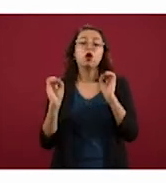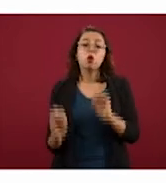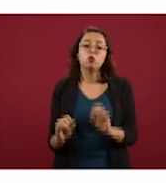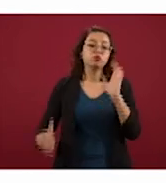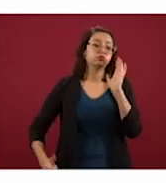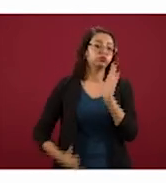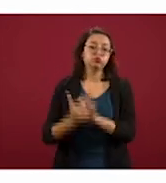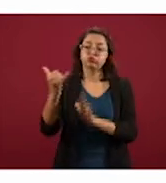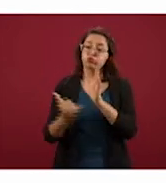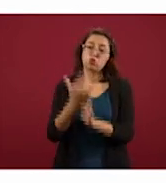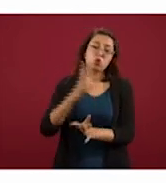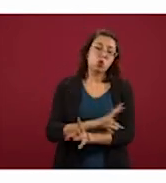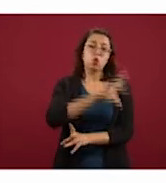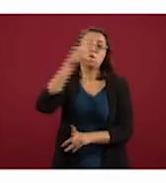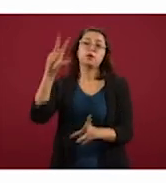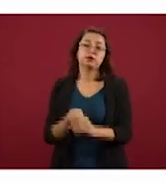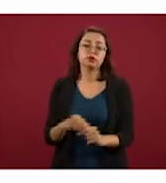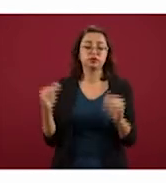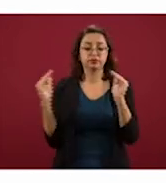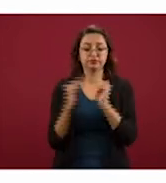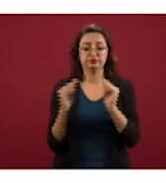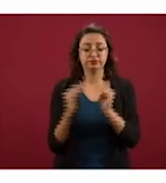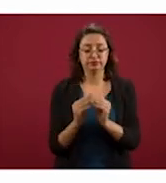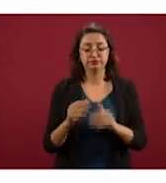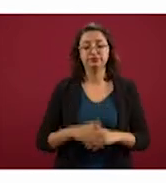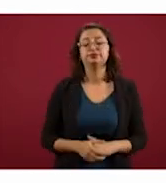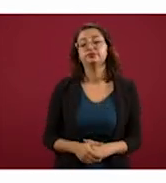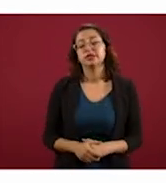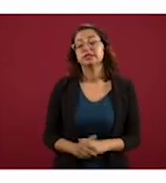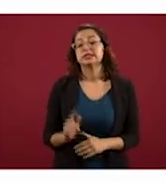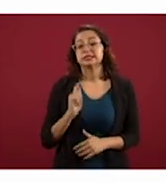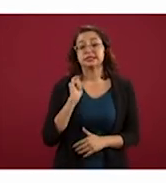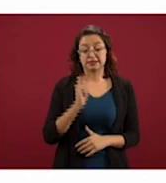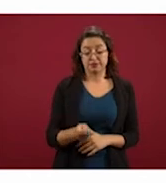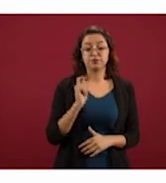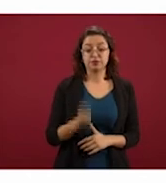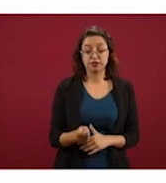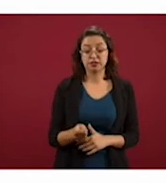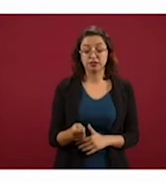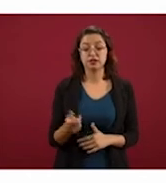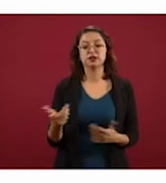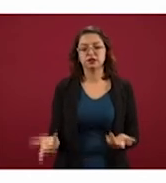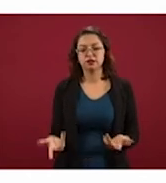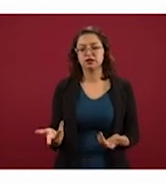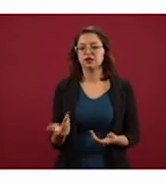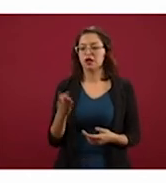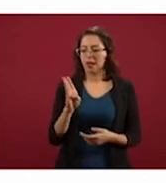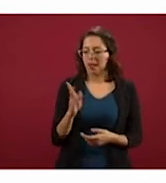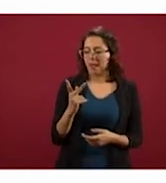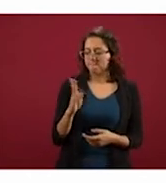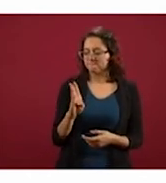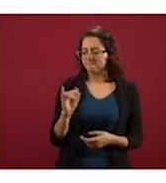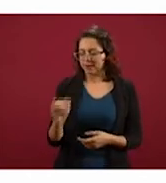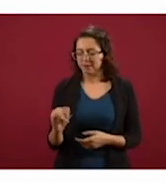construir de cero una vivienda esto quiere decir que aparte de lo que aportan al producto interno bruto